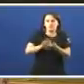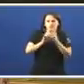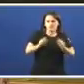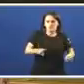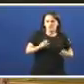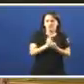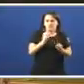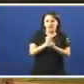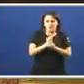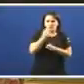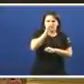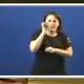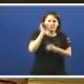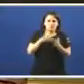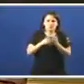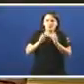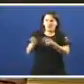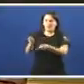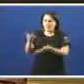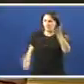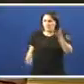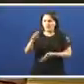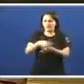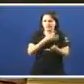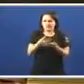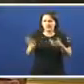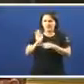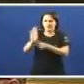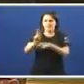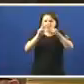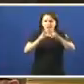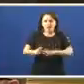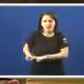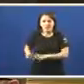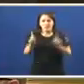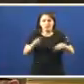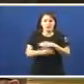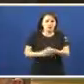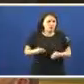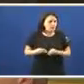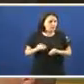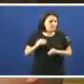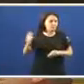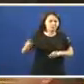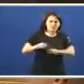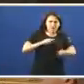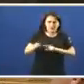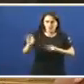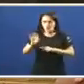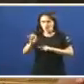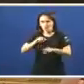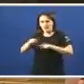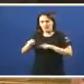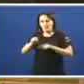traballadores e traballadoras teñen entregado unha táboa comparativa que ten sido analizada por parte tamén da xerencia ou do director de